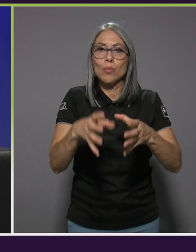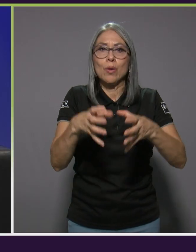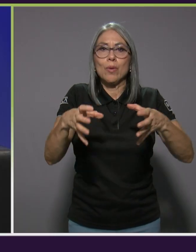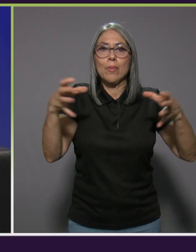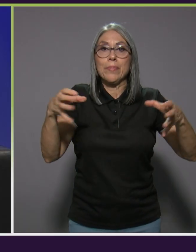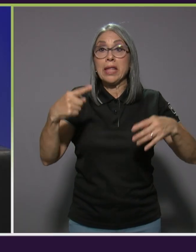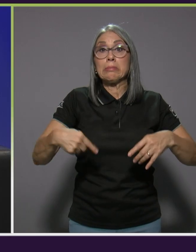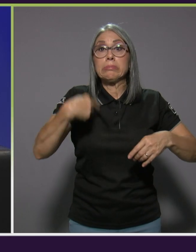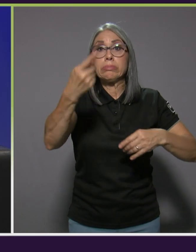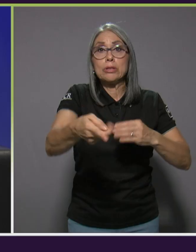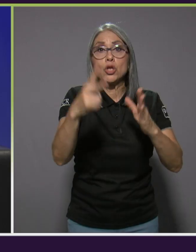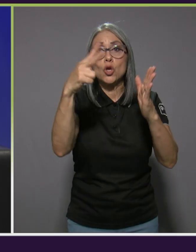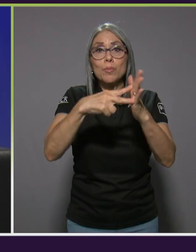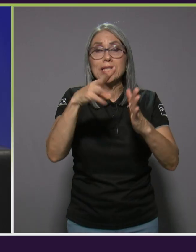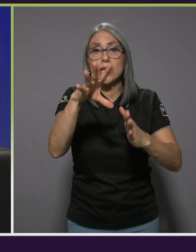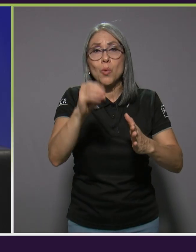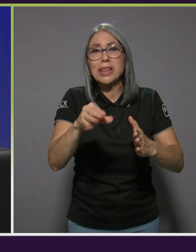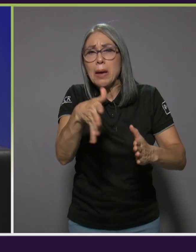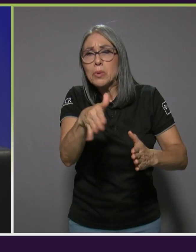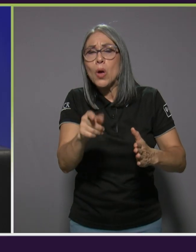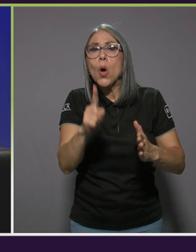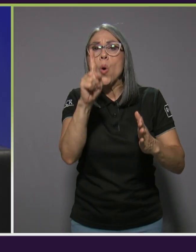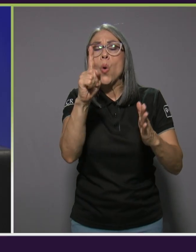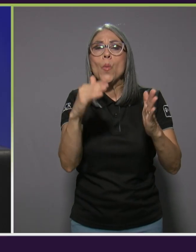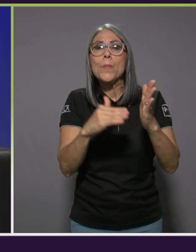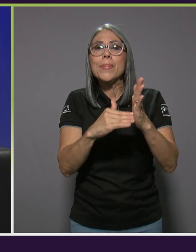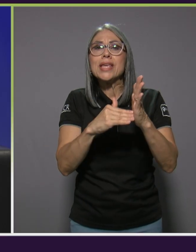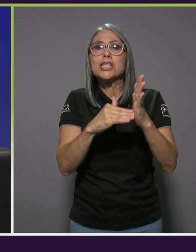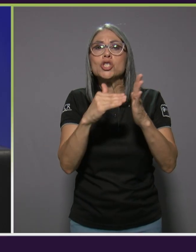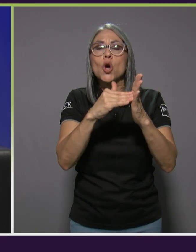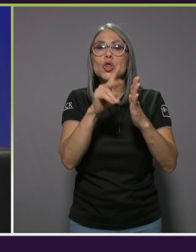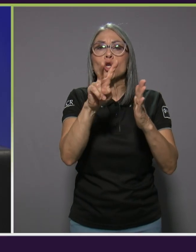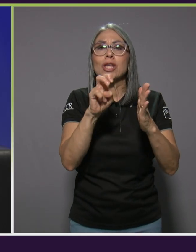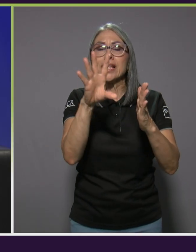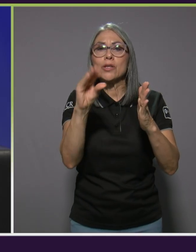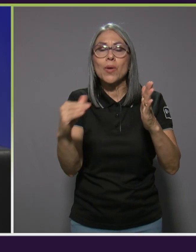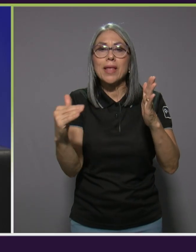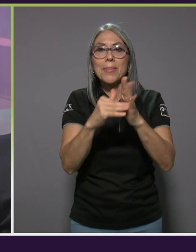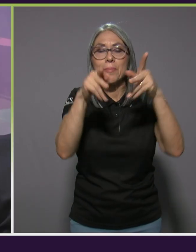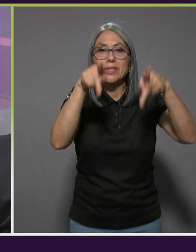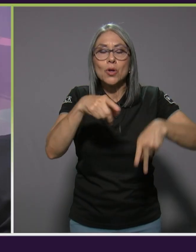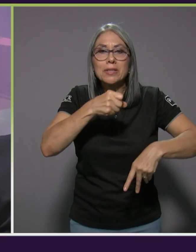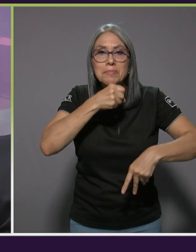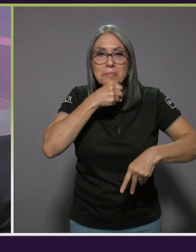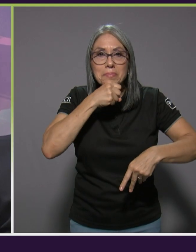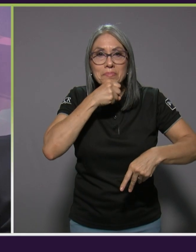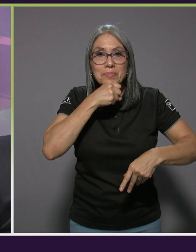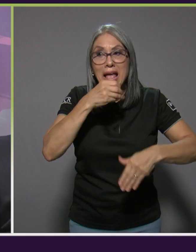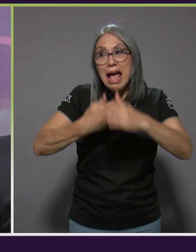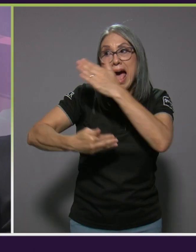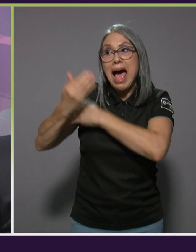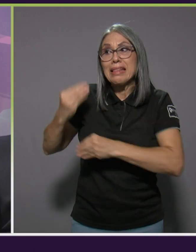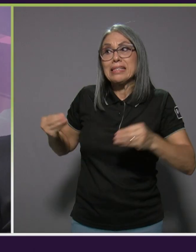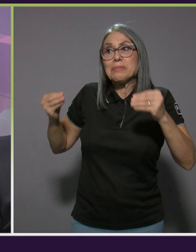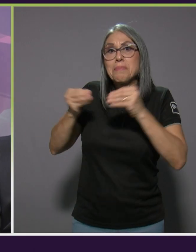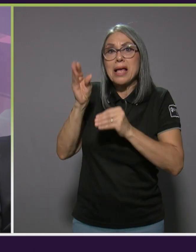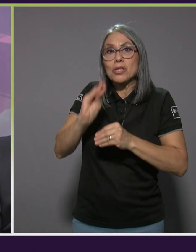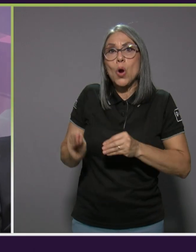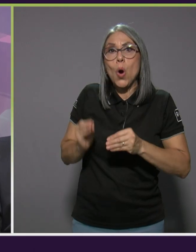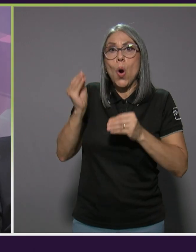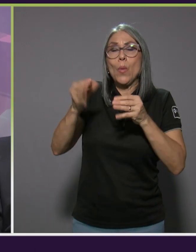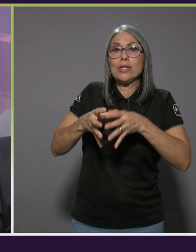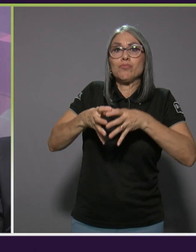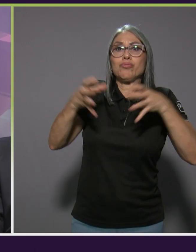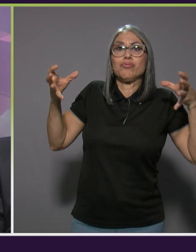seremos 1.250.000 personas, un sistema que va decayendo, la pirámide poblacional está